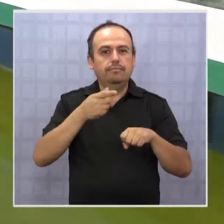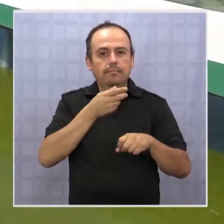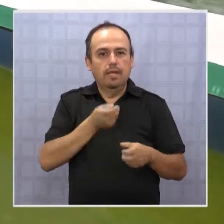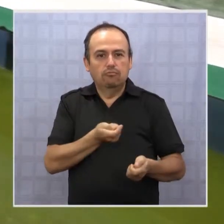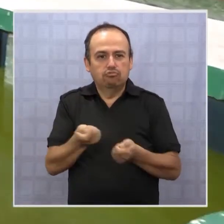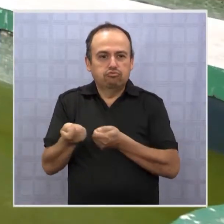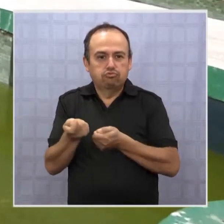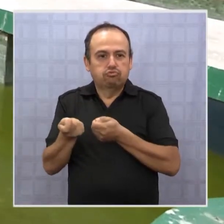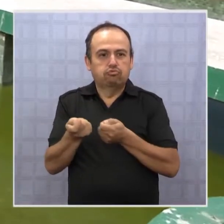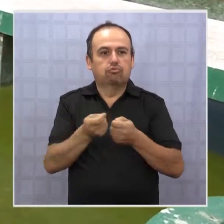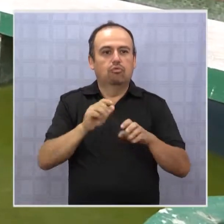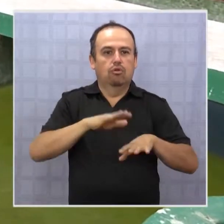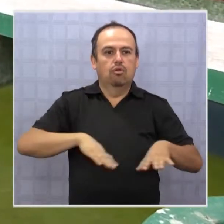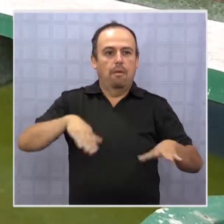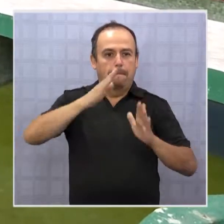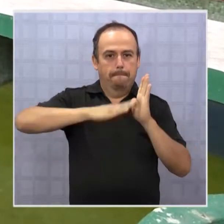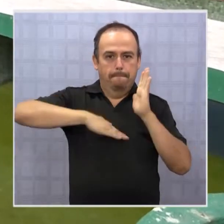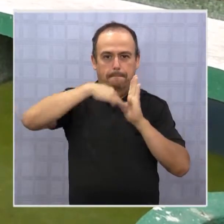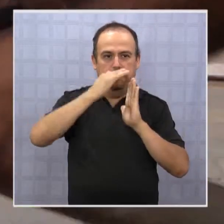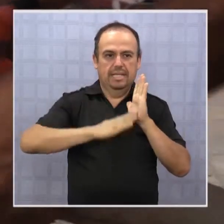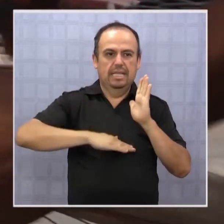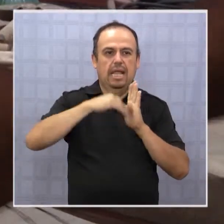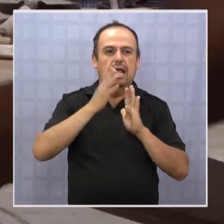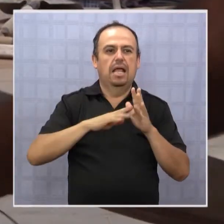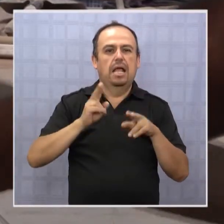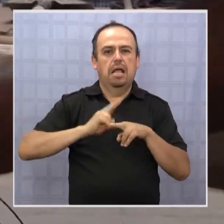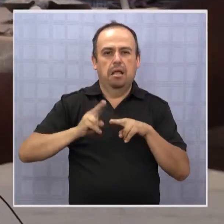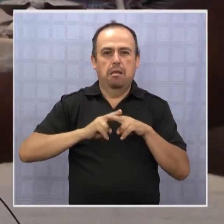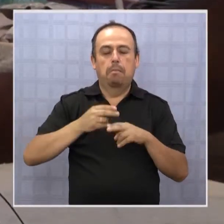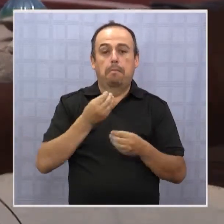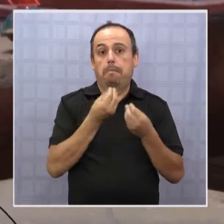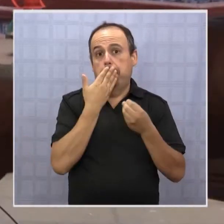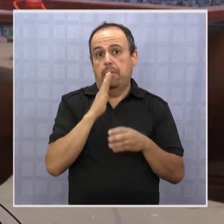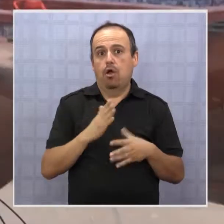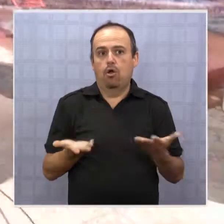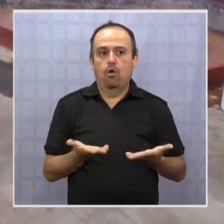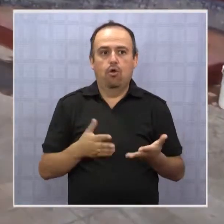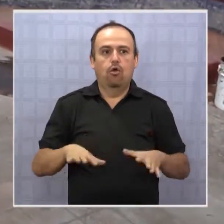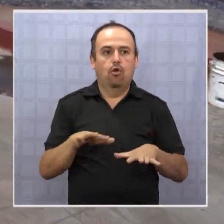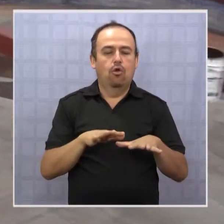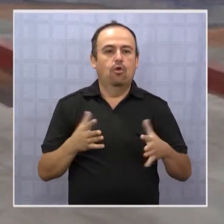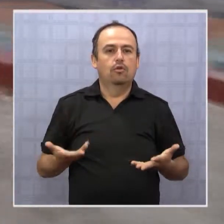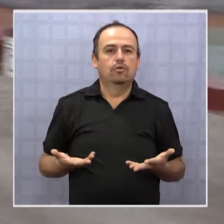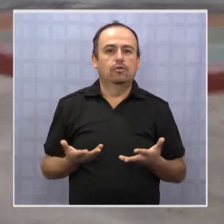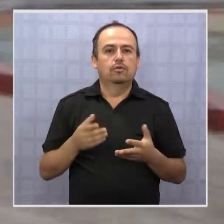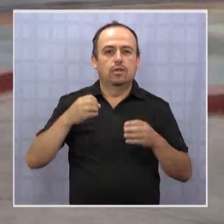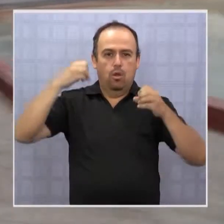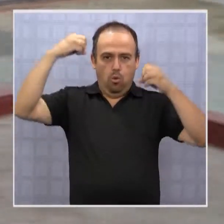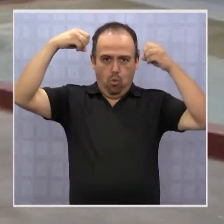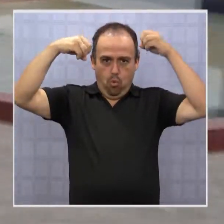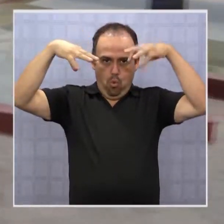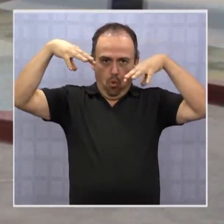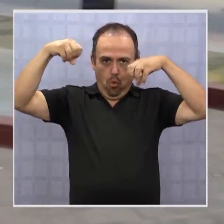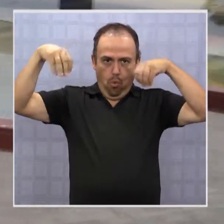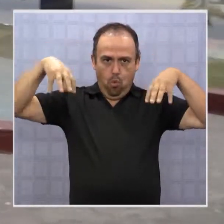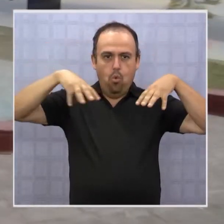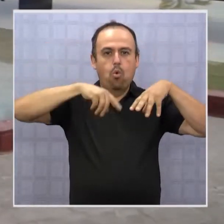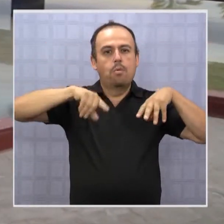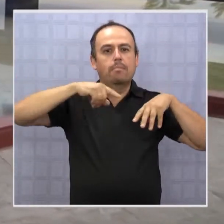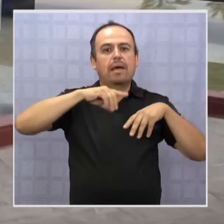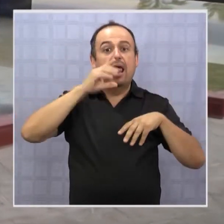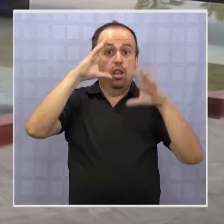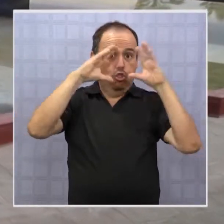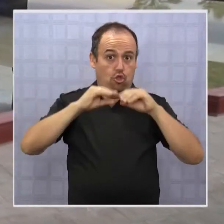riego, las que se han despejado y pintado. Han habido muchas mejoras con respecto a la iluminaria que hay para salir